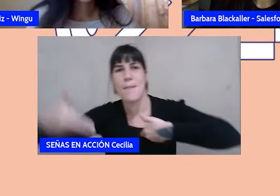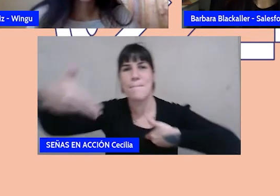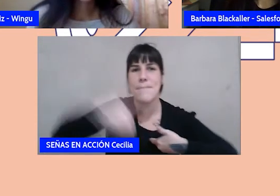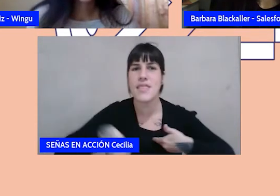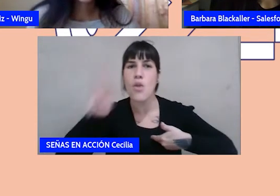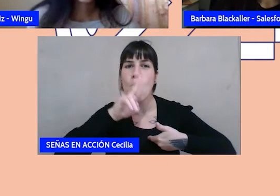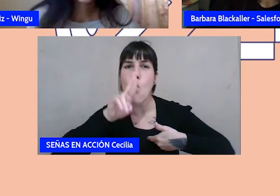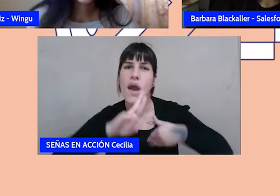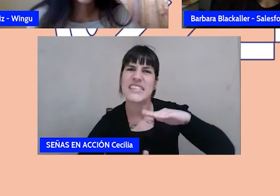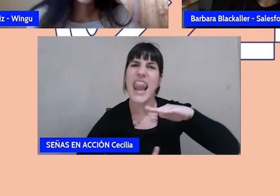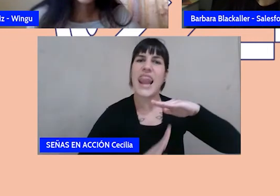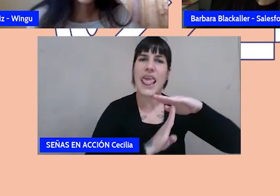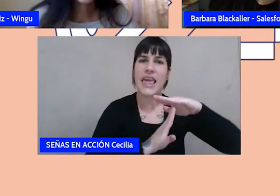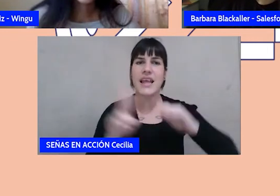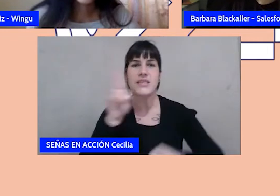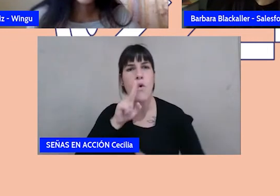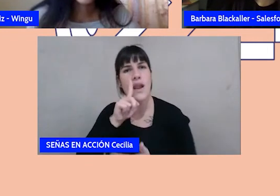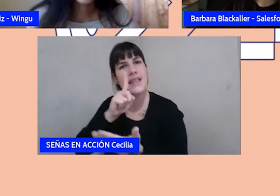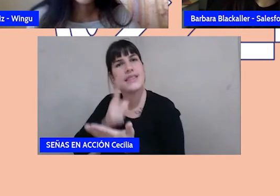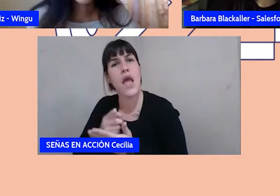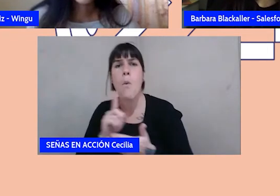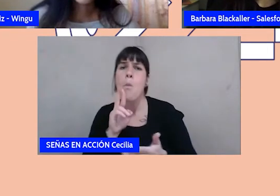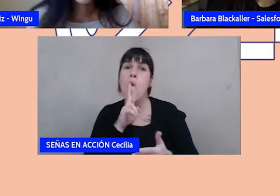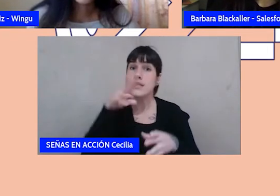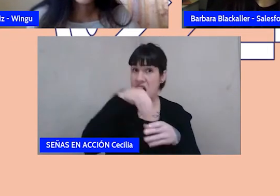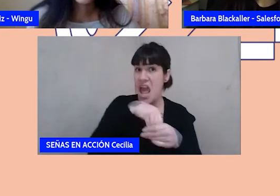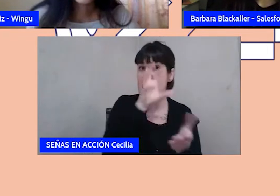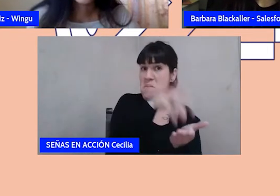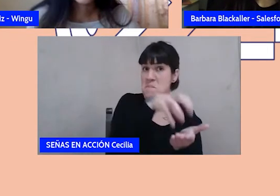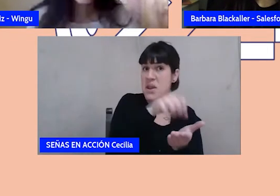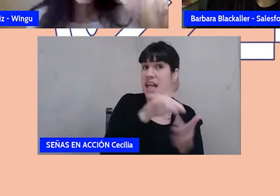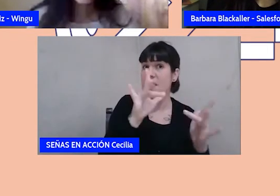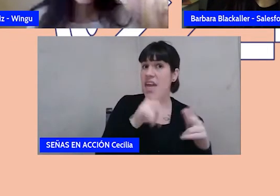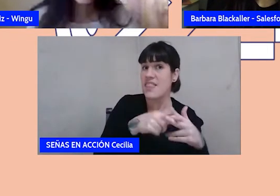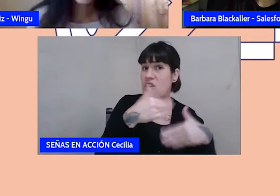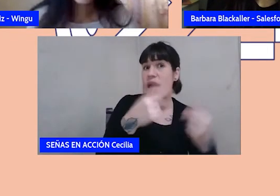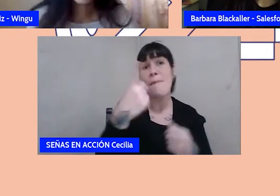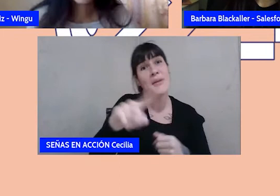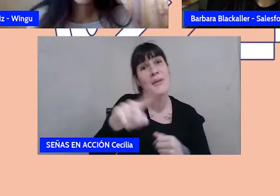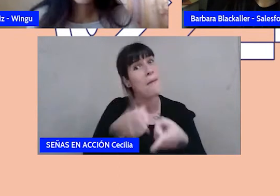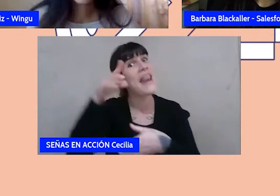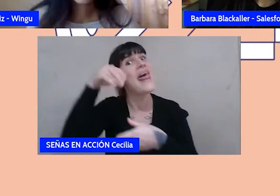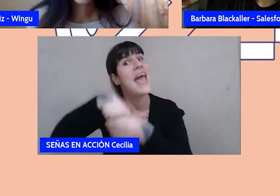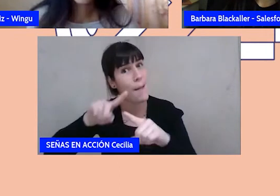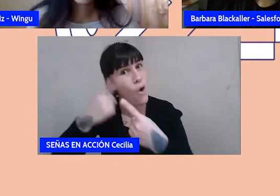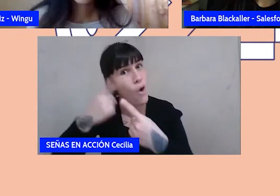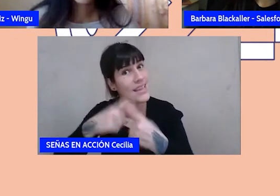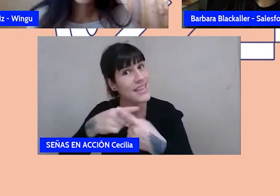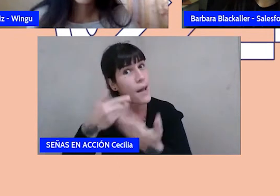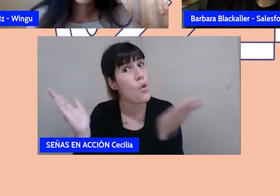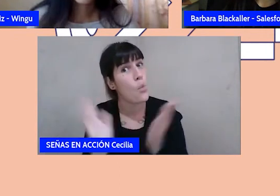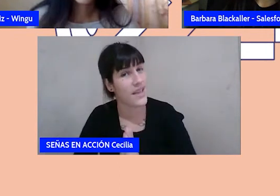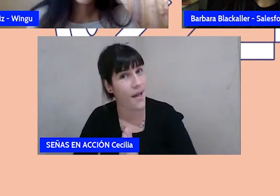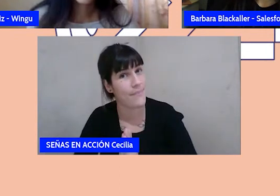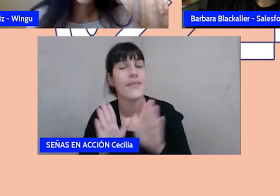liderazgo, tanto en empresas de desarrollo de tecnología como en política pública. Entonces, si tomamos en cuenta, ¿no?, como que